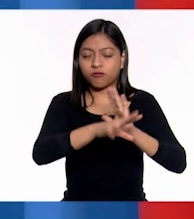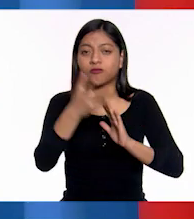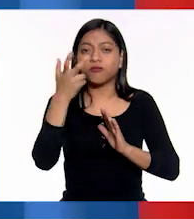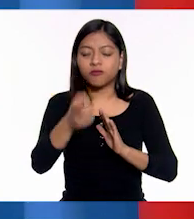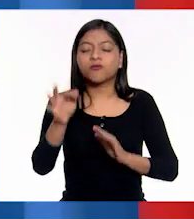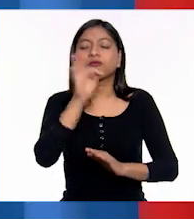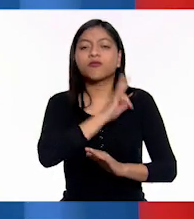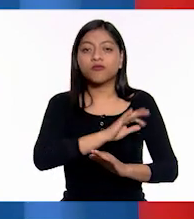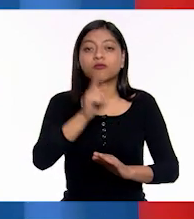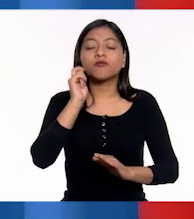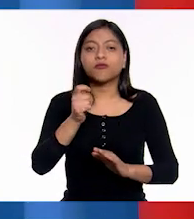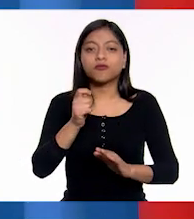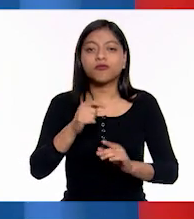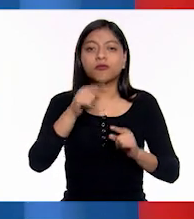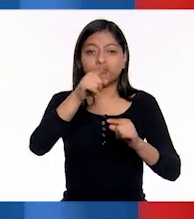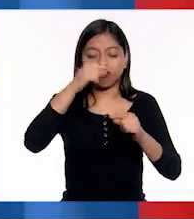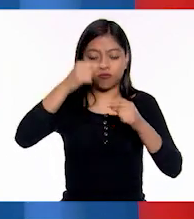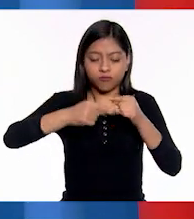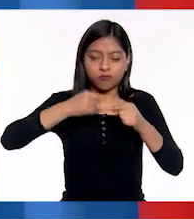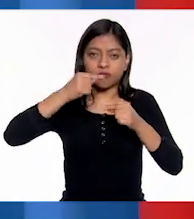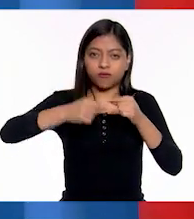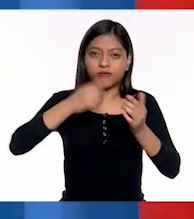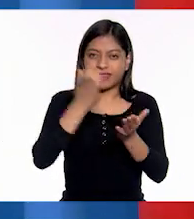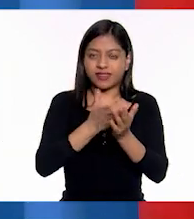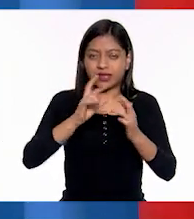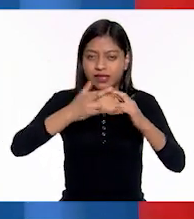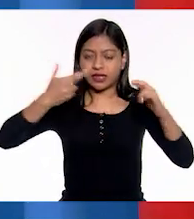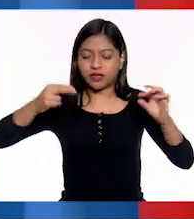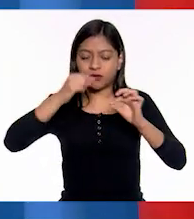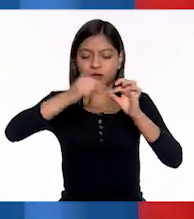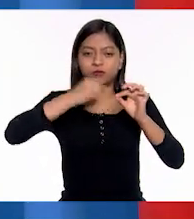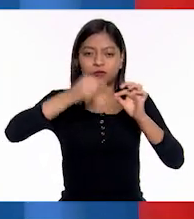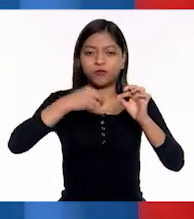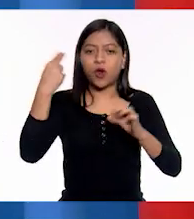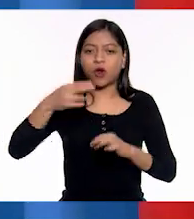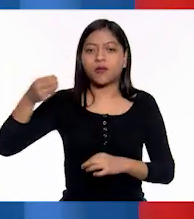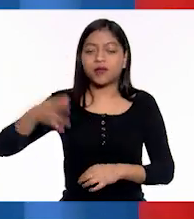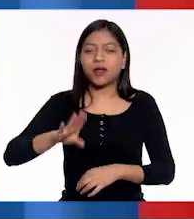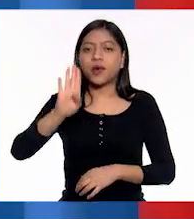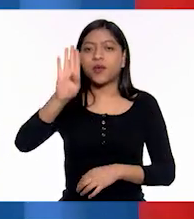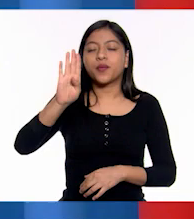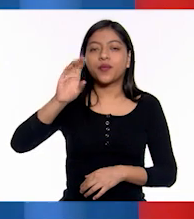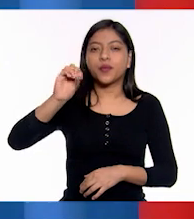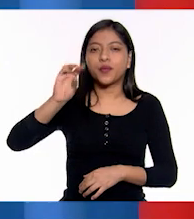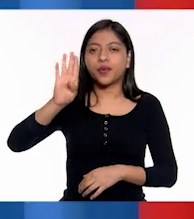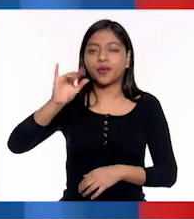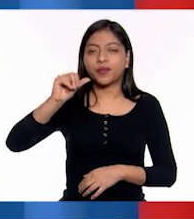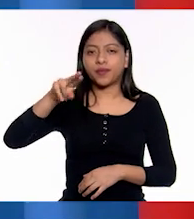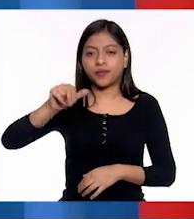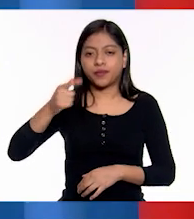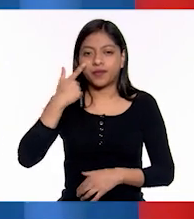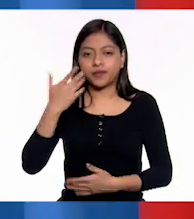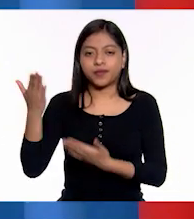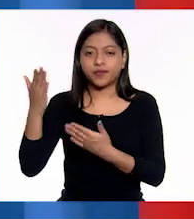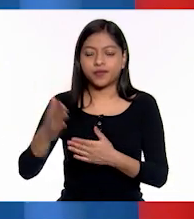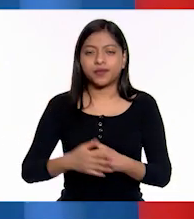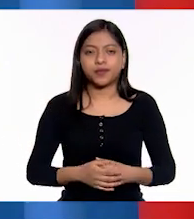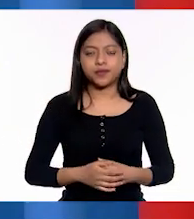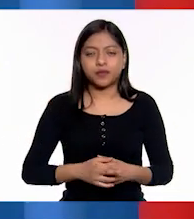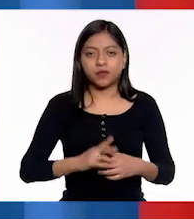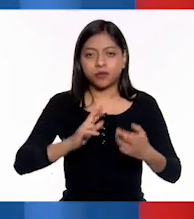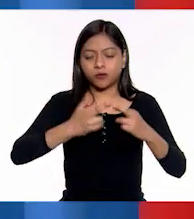aumenta si lo enrollamos muchas veces, formando una bobina, como esta. Yo ya enrollé este